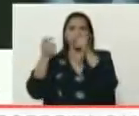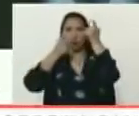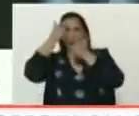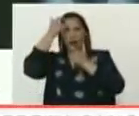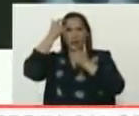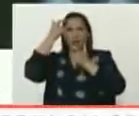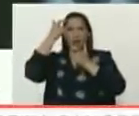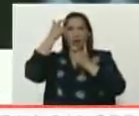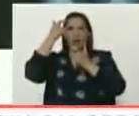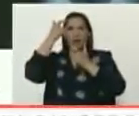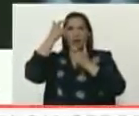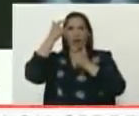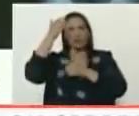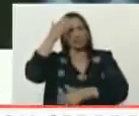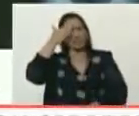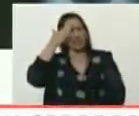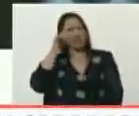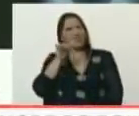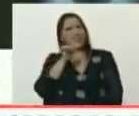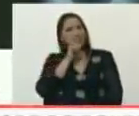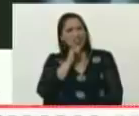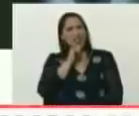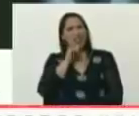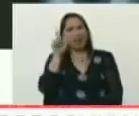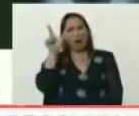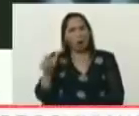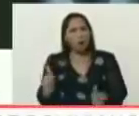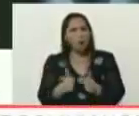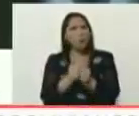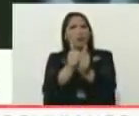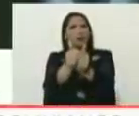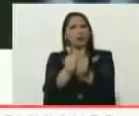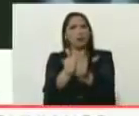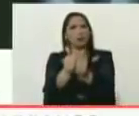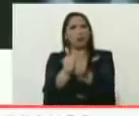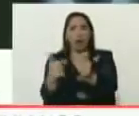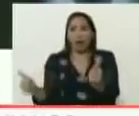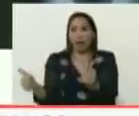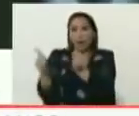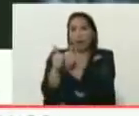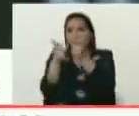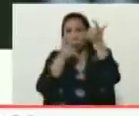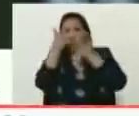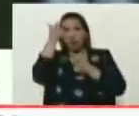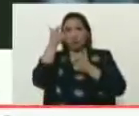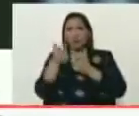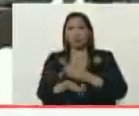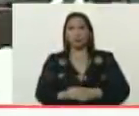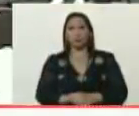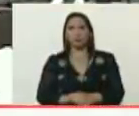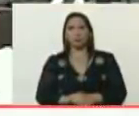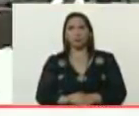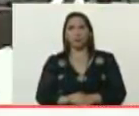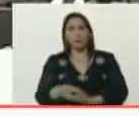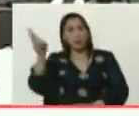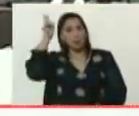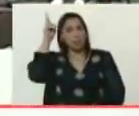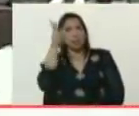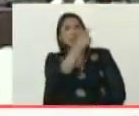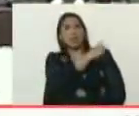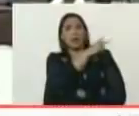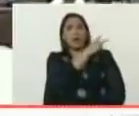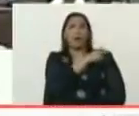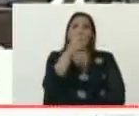¿Y saben quién estuvo en toda esa marcha al lado del comandante Hugo Chávez? El indio, el jefe